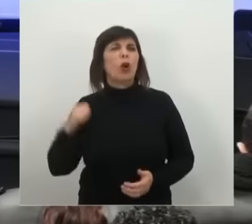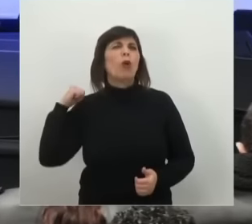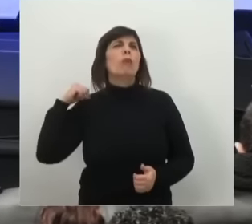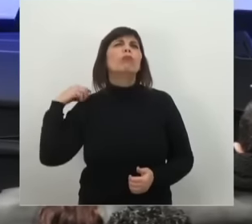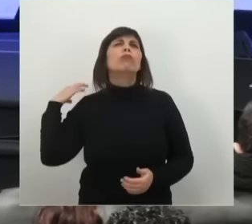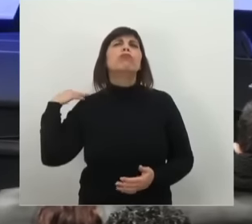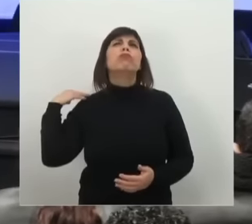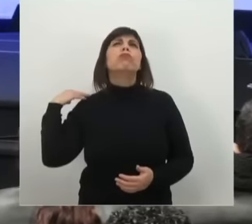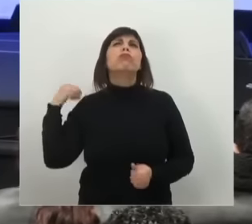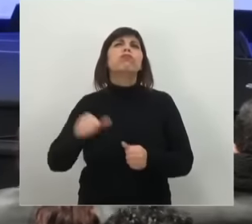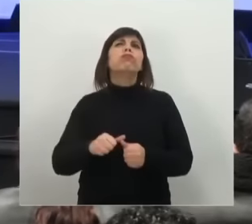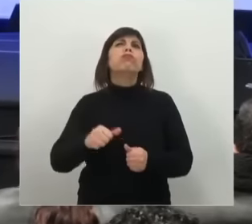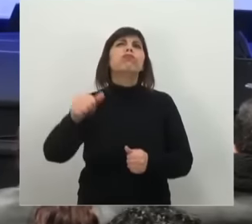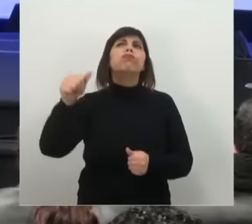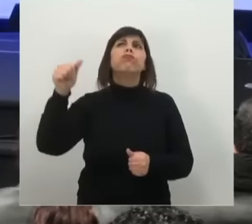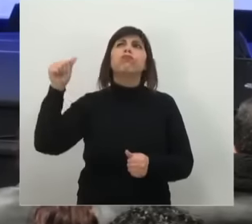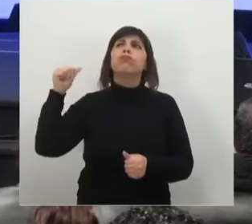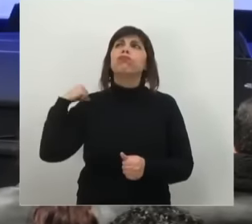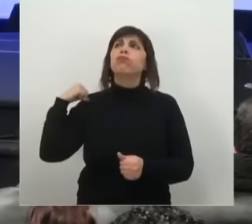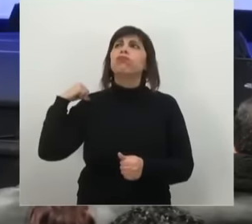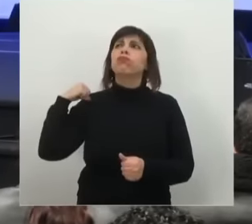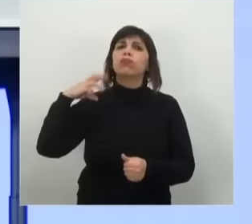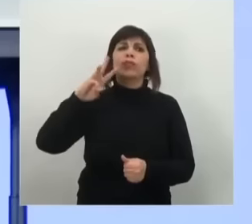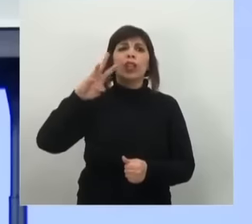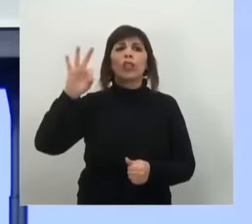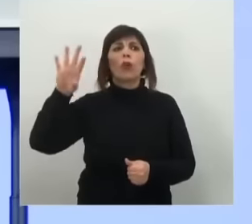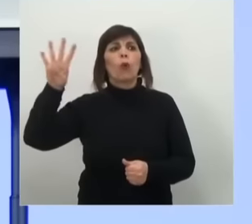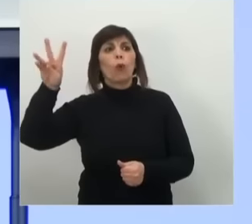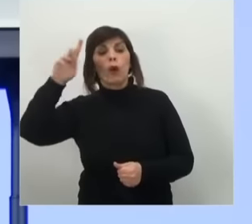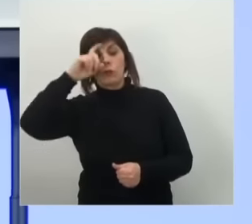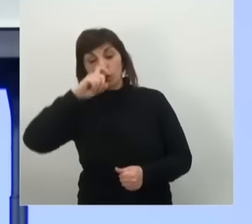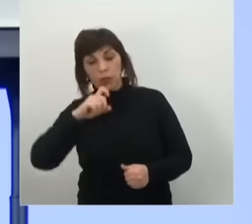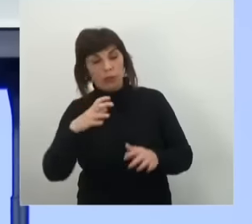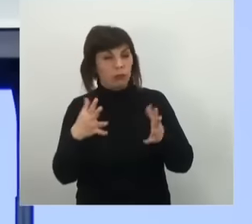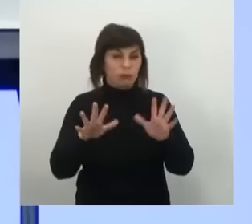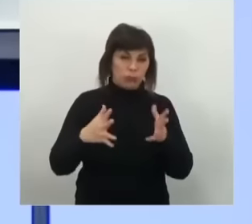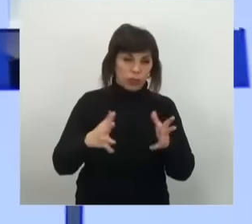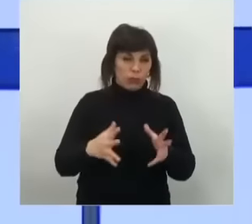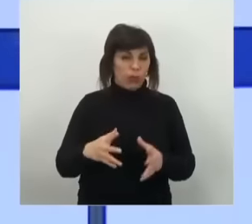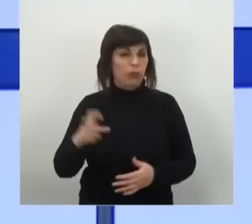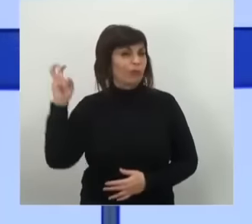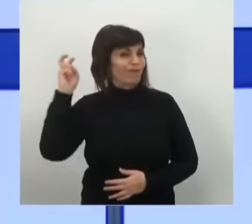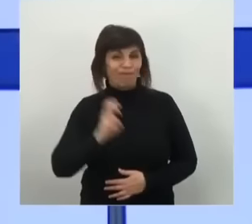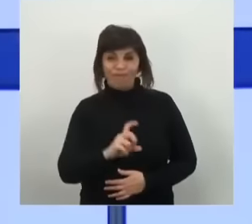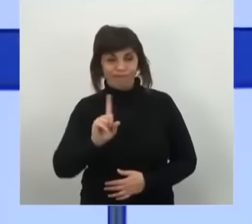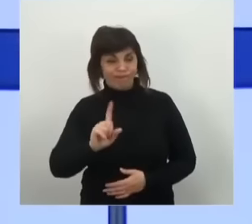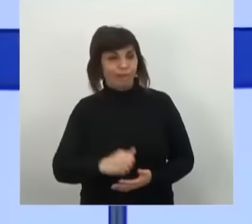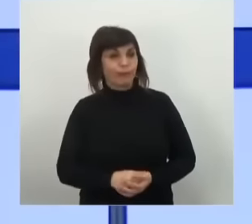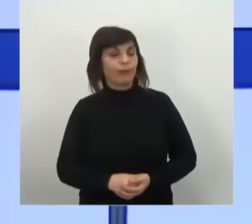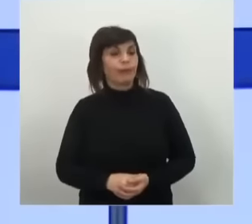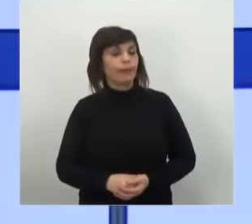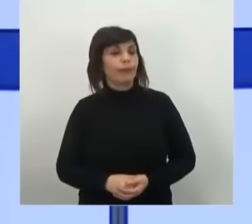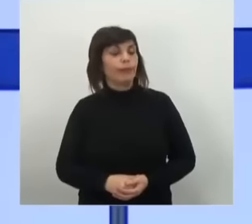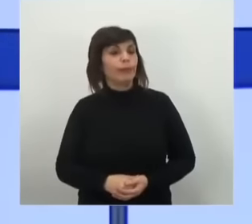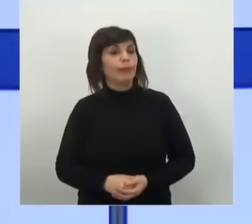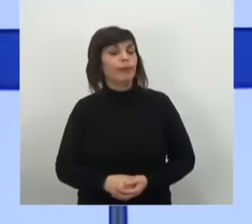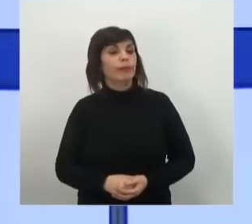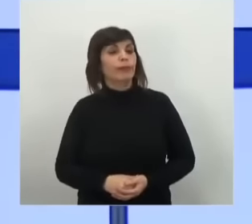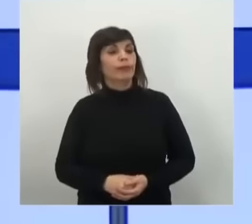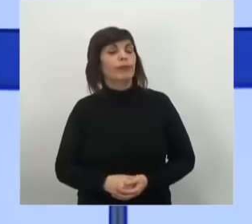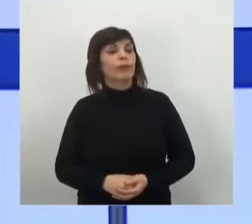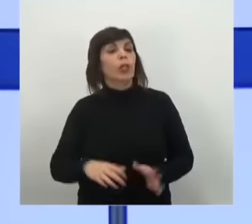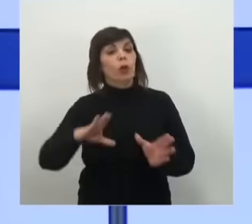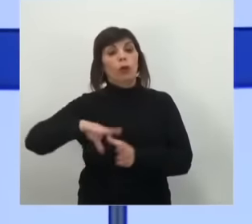cuantos años creo que tres cuatro años que no estaba por aquí por Madrid aproximadamente la última vez que estuve aquí fue